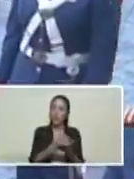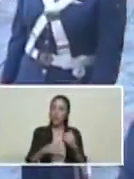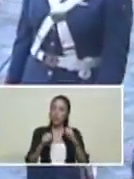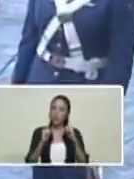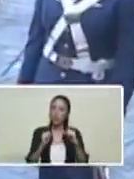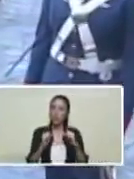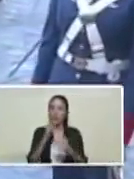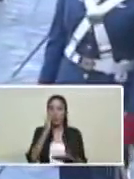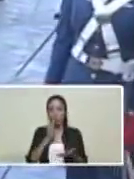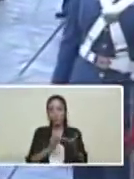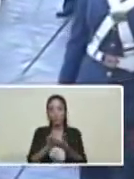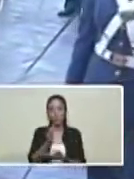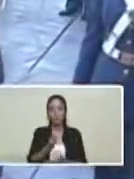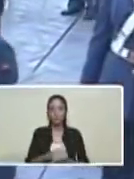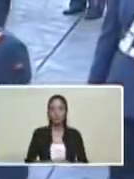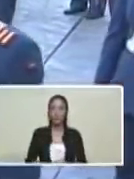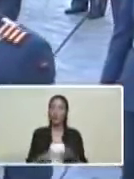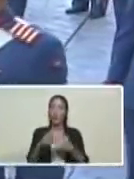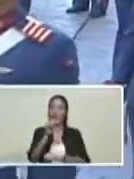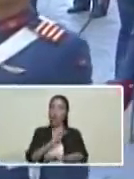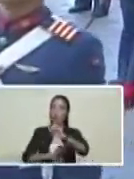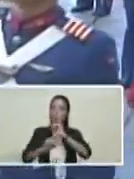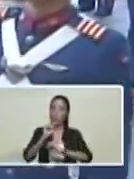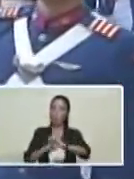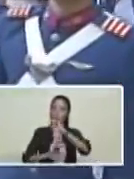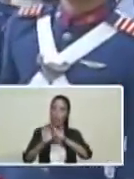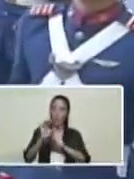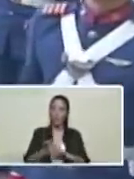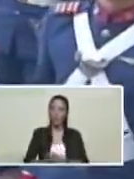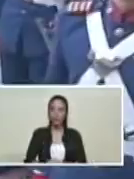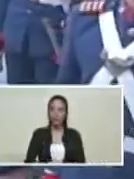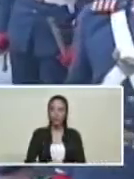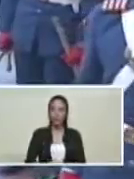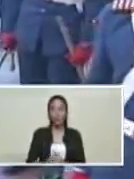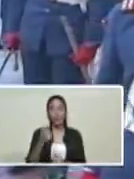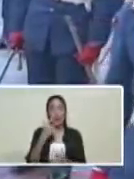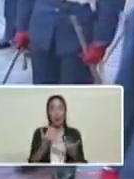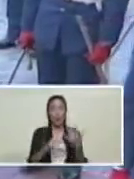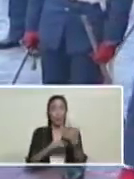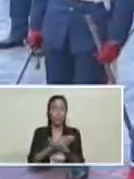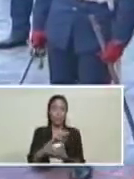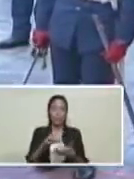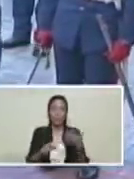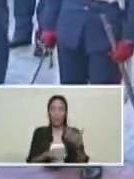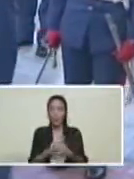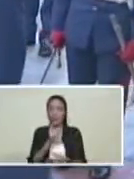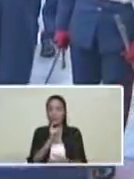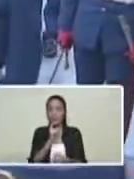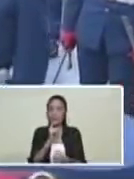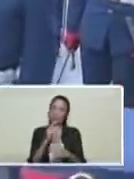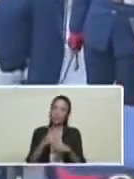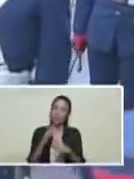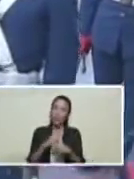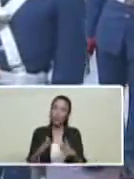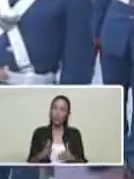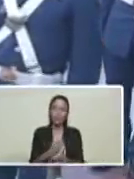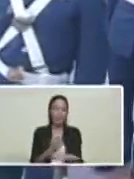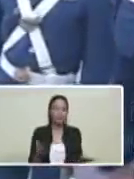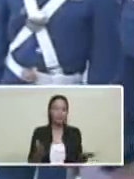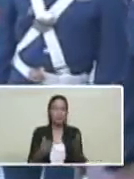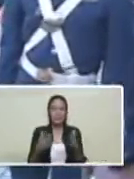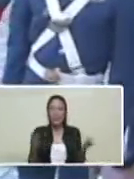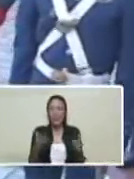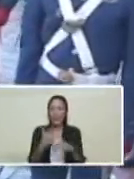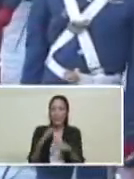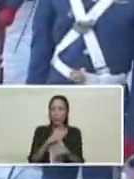del neoliberalismo para acabar con la patria ante esta circunstancia de las dificultades del tamaño que fueren la